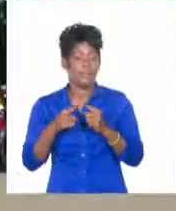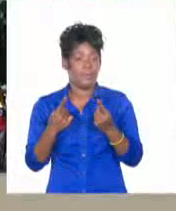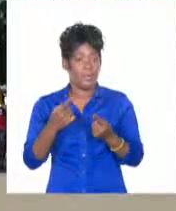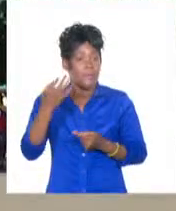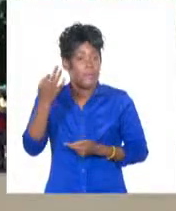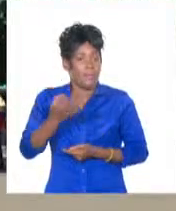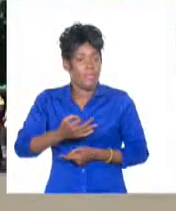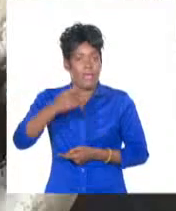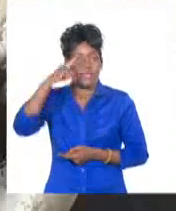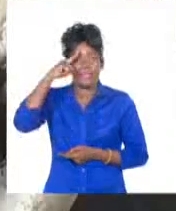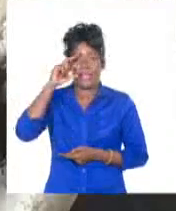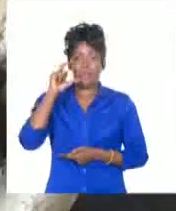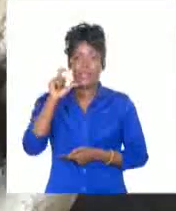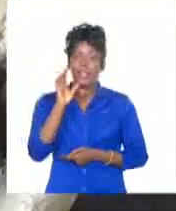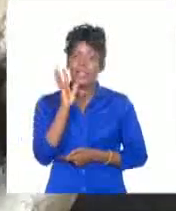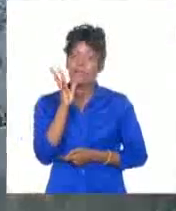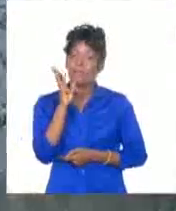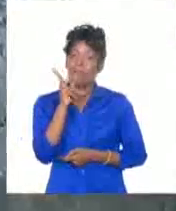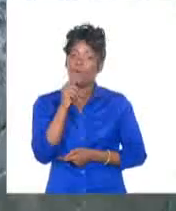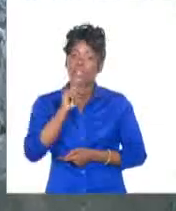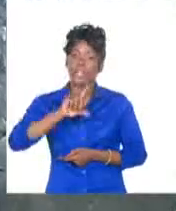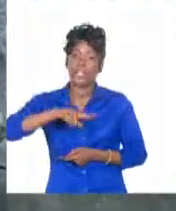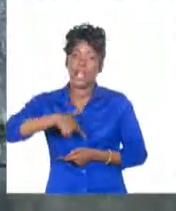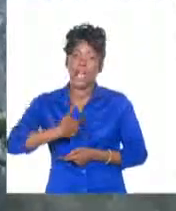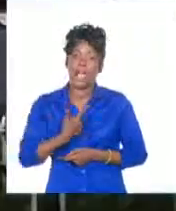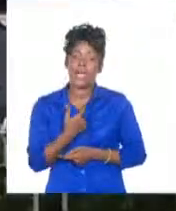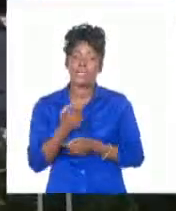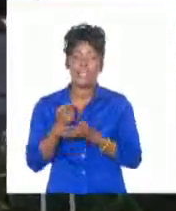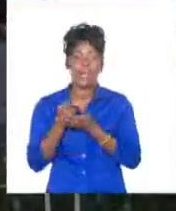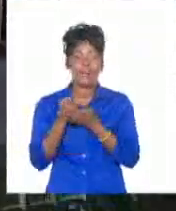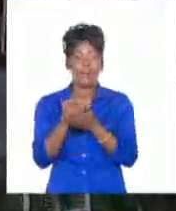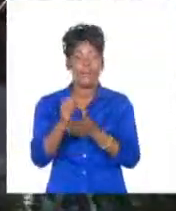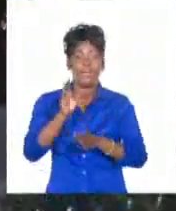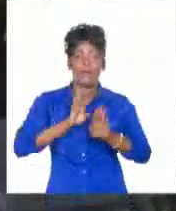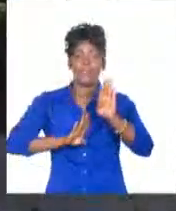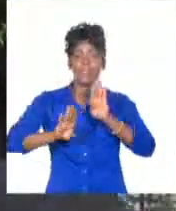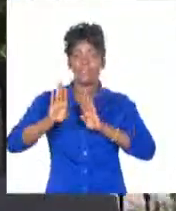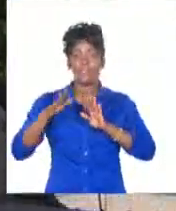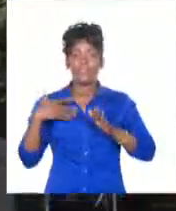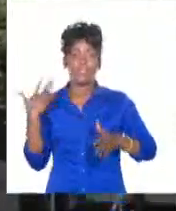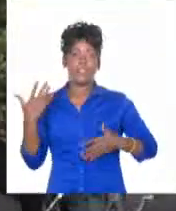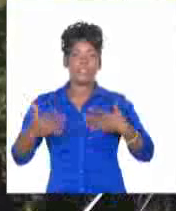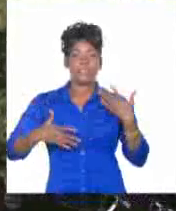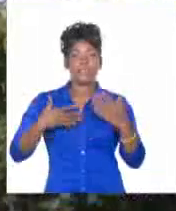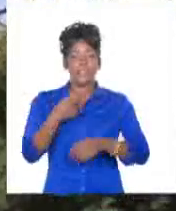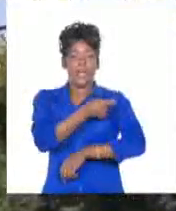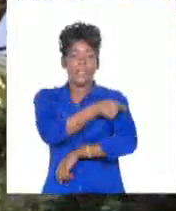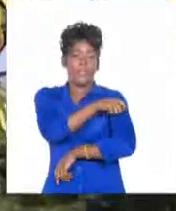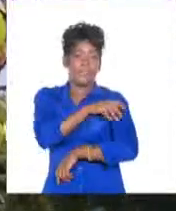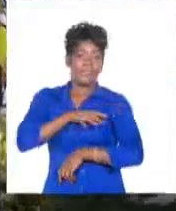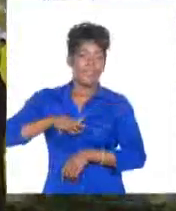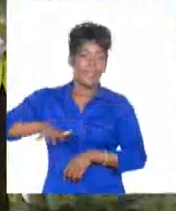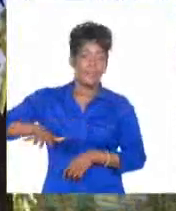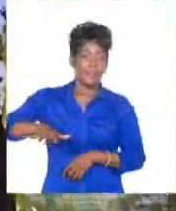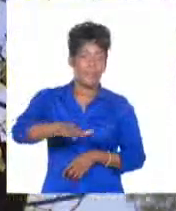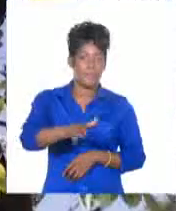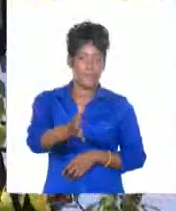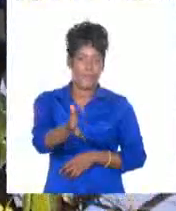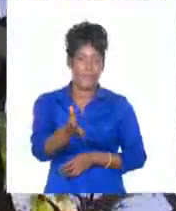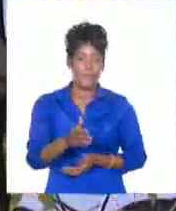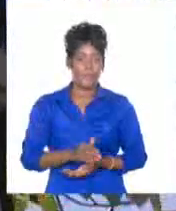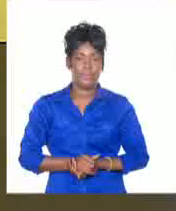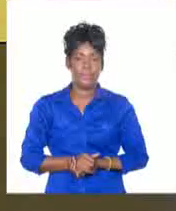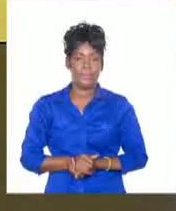dudas, por sus gentes. Desde Villa Clara, Hilda Cárdenas Colledo, Canal Cubano de